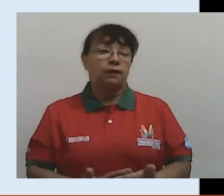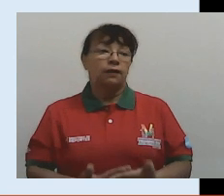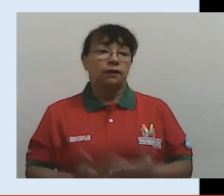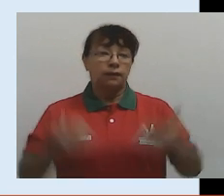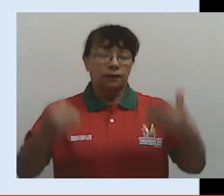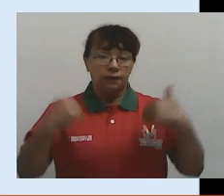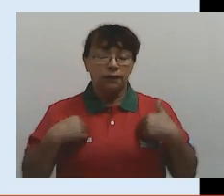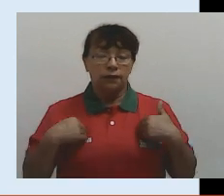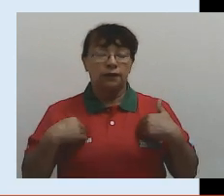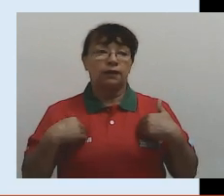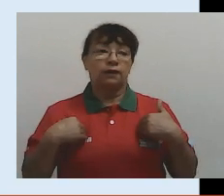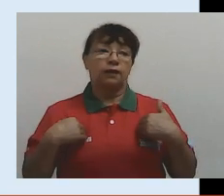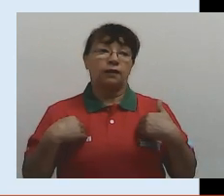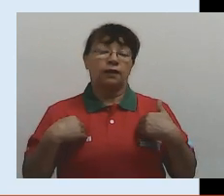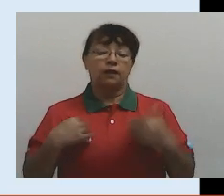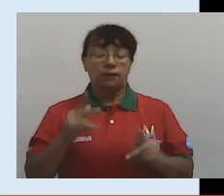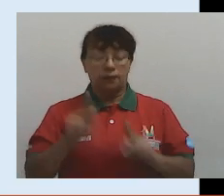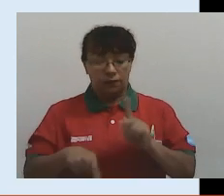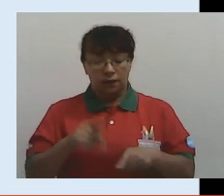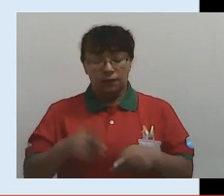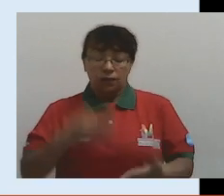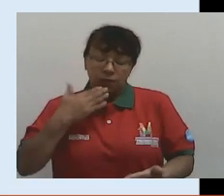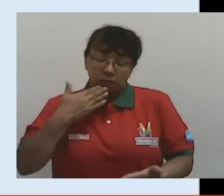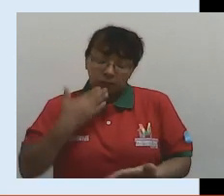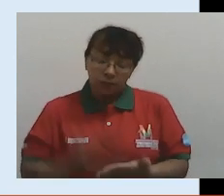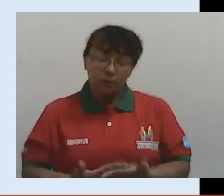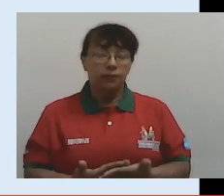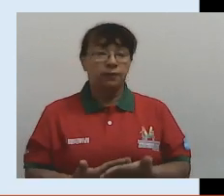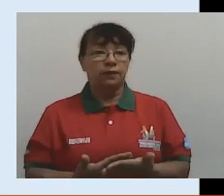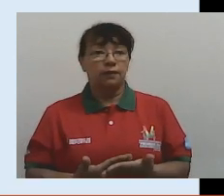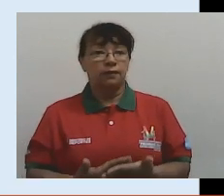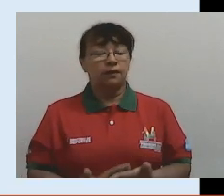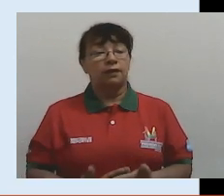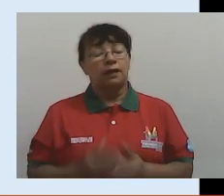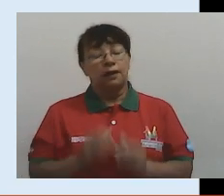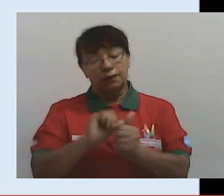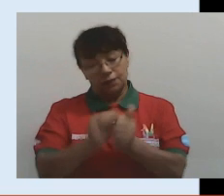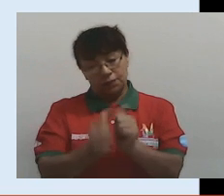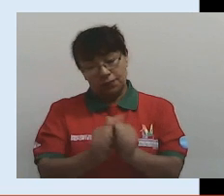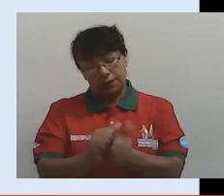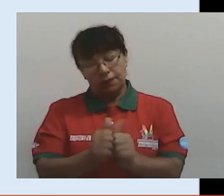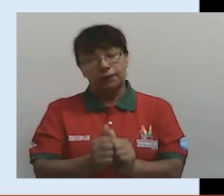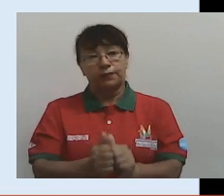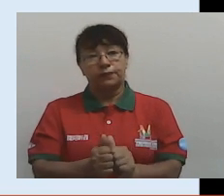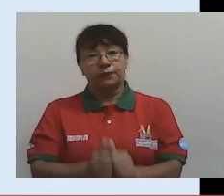que mantener esa persona buena que soy también en competencia.